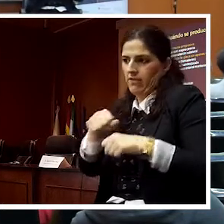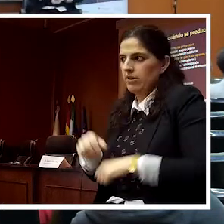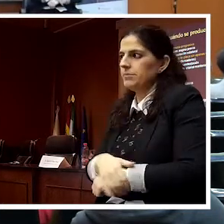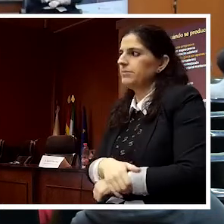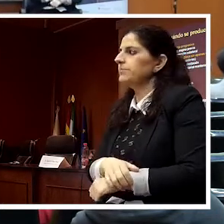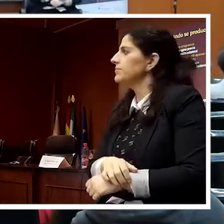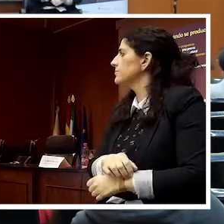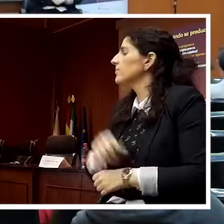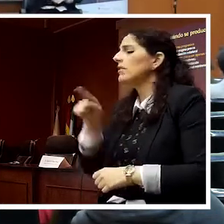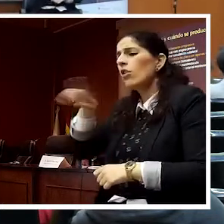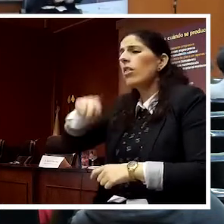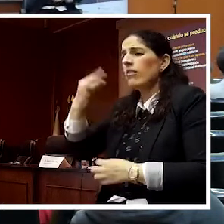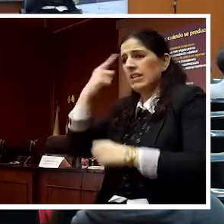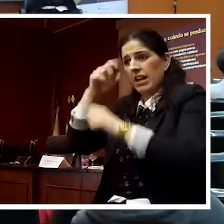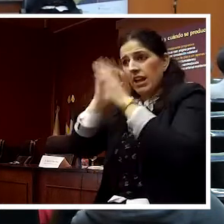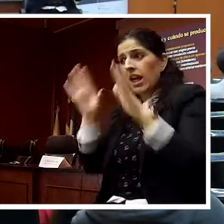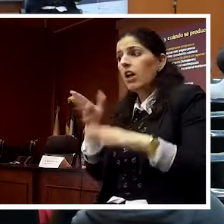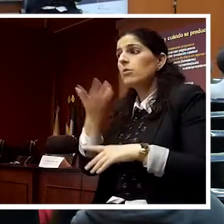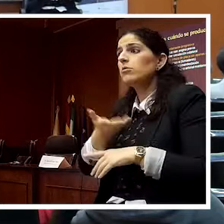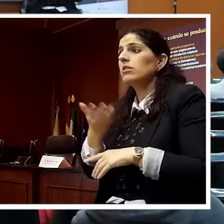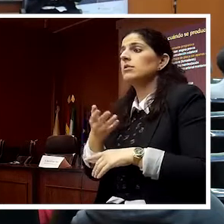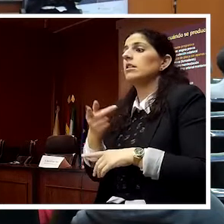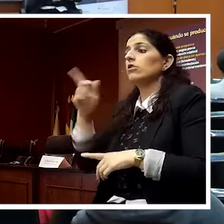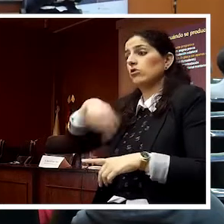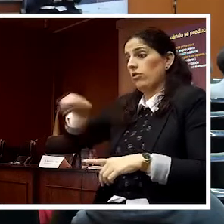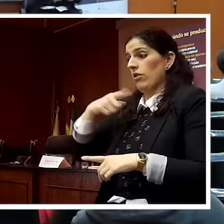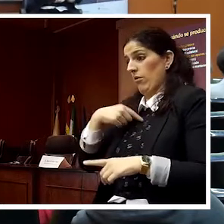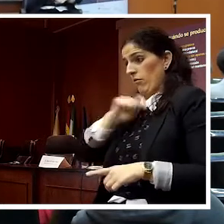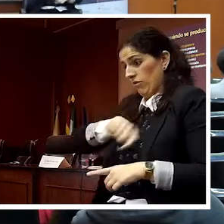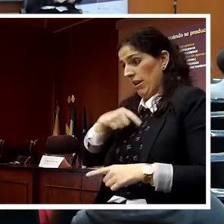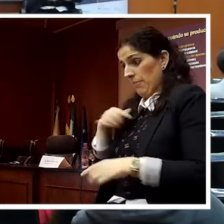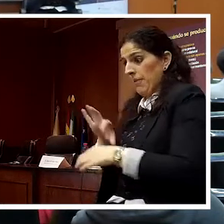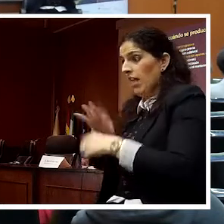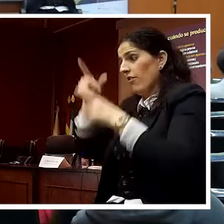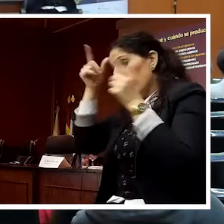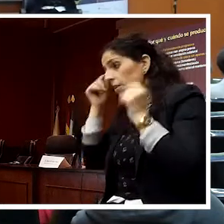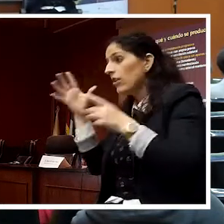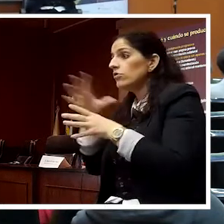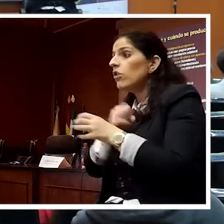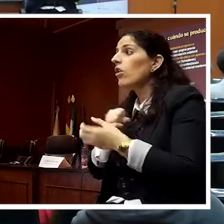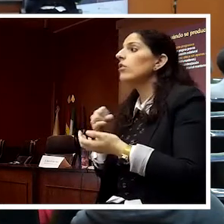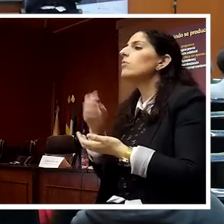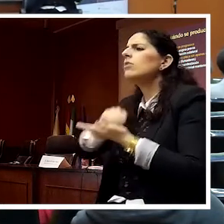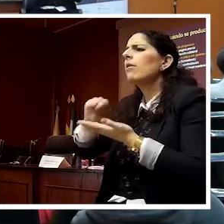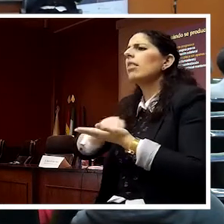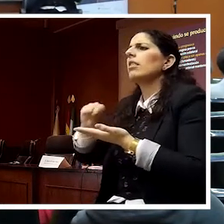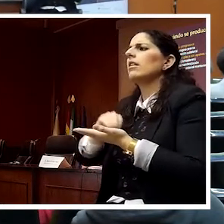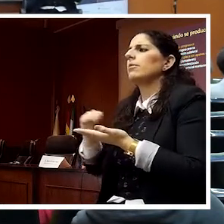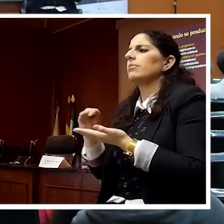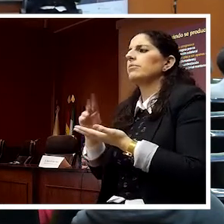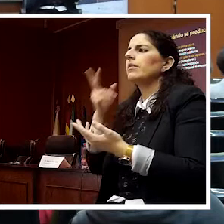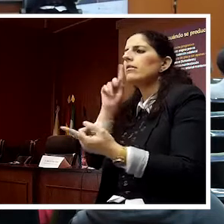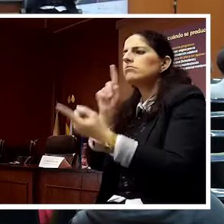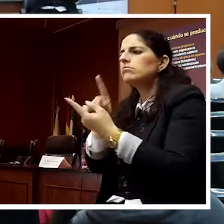lo que tenemos que tener bien claro es que los profesionales de la medicina muchas veces nos enfrentamos a